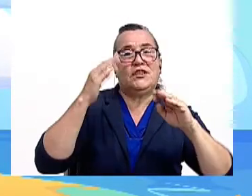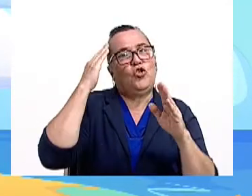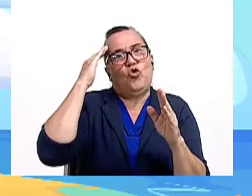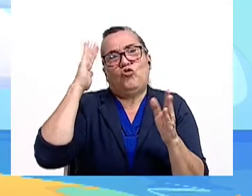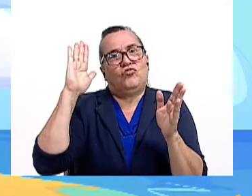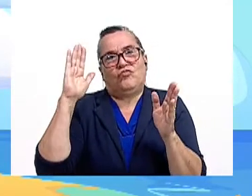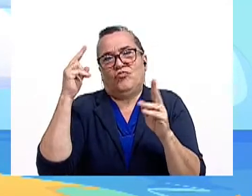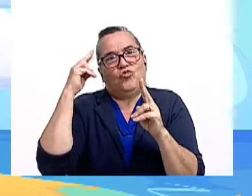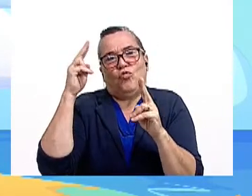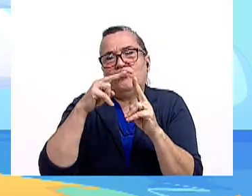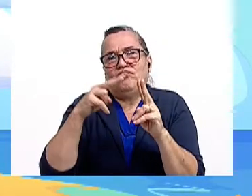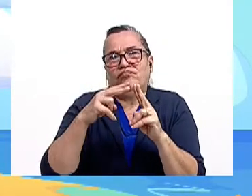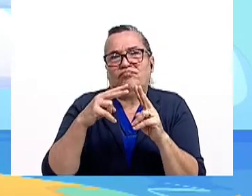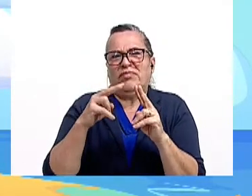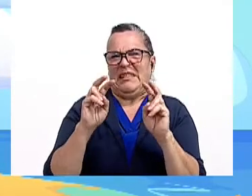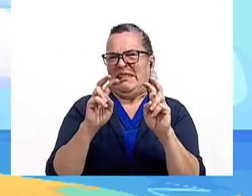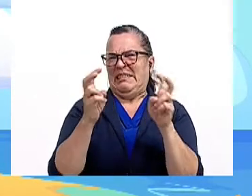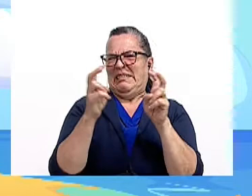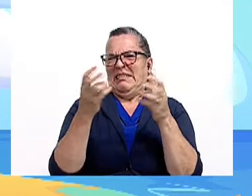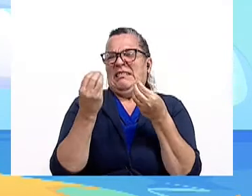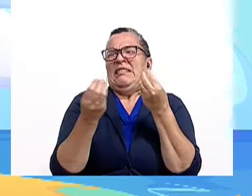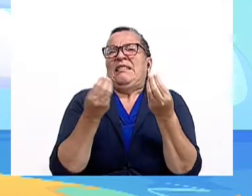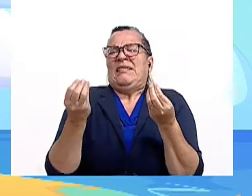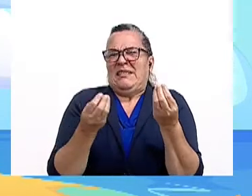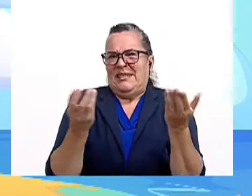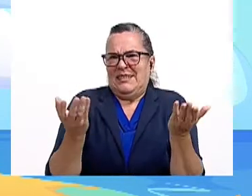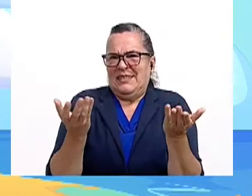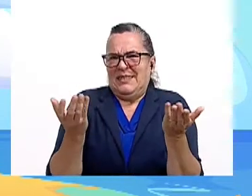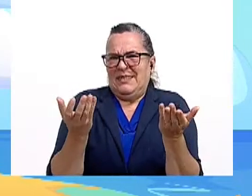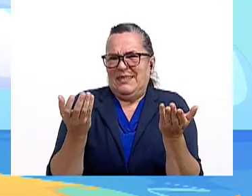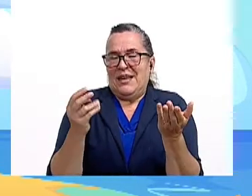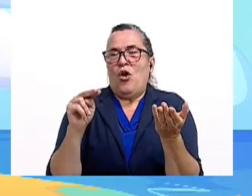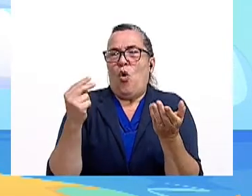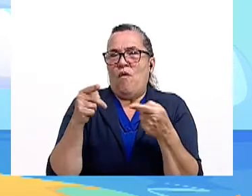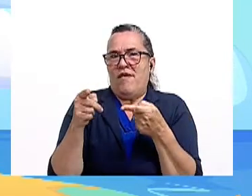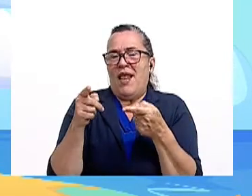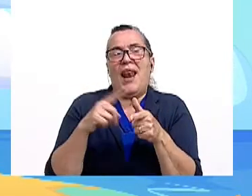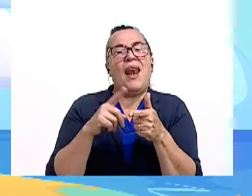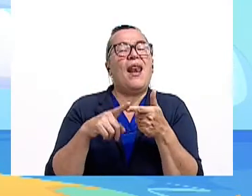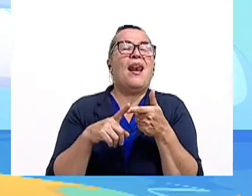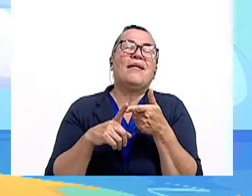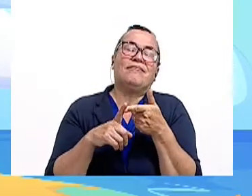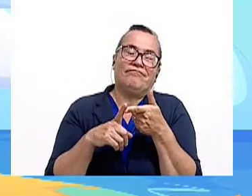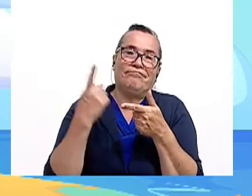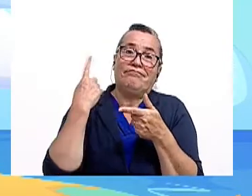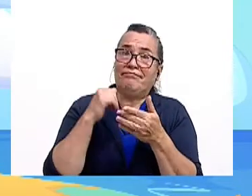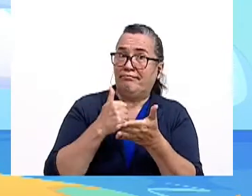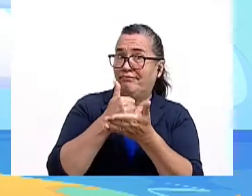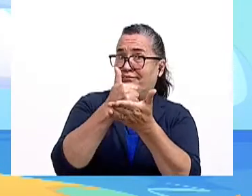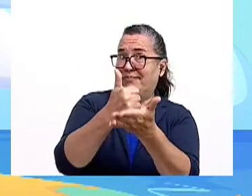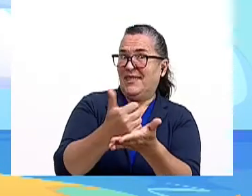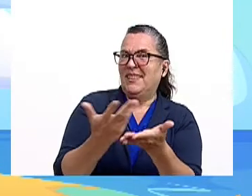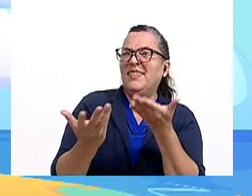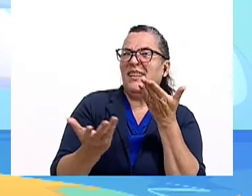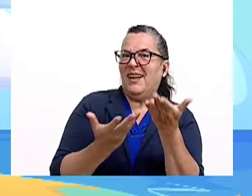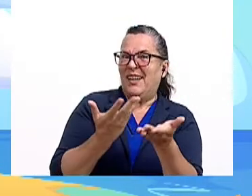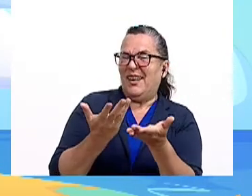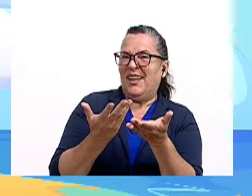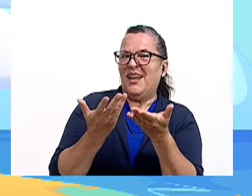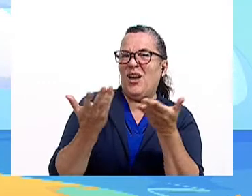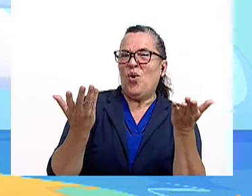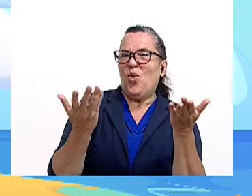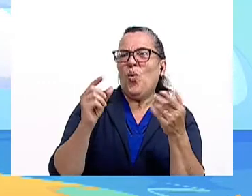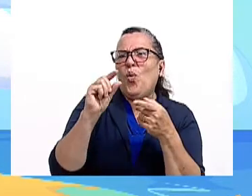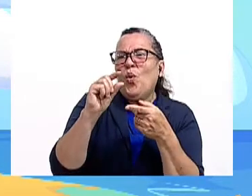conocen cuál es la trama, es decir, de qué trata esta novela. Entonces, para ayudarlos, les voy a pasar